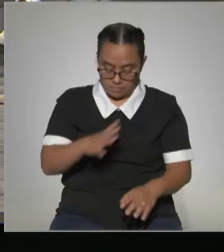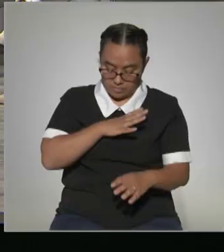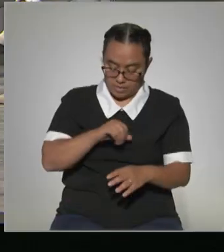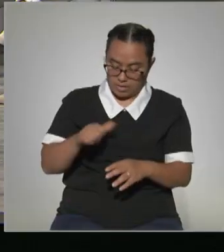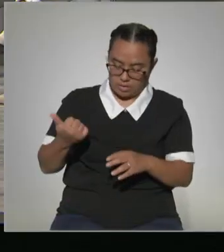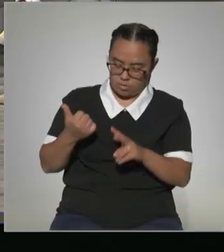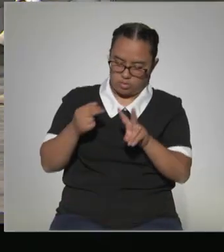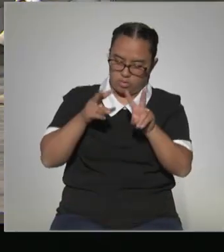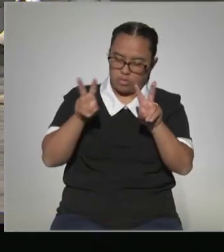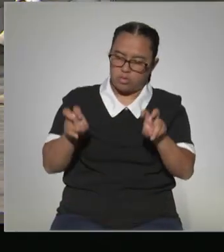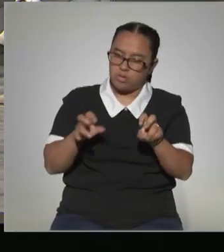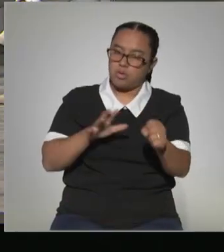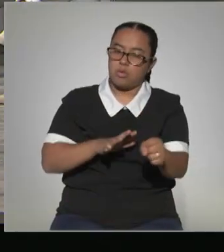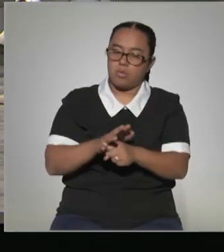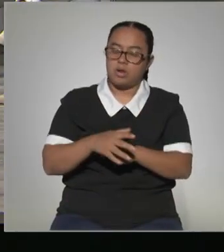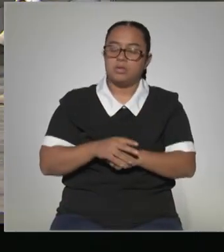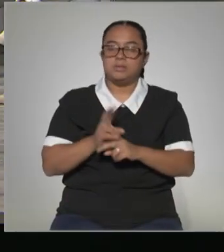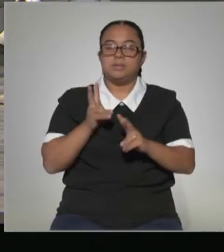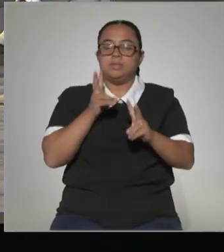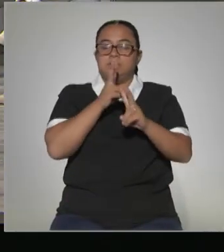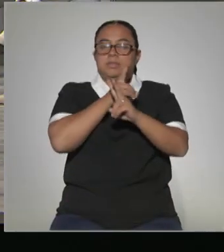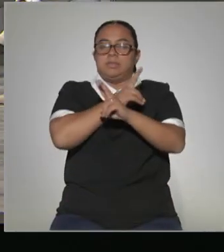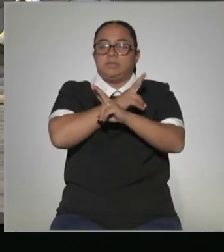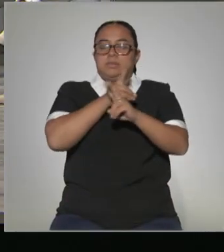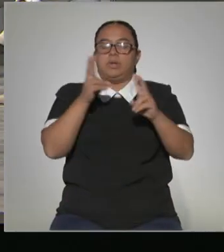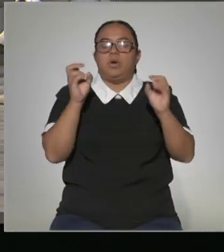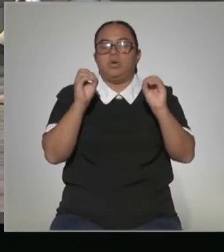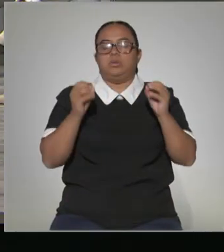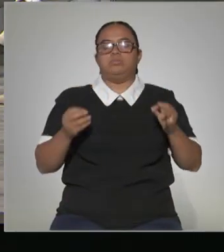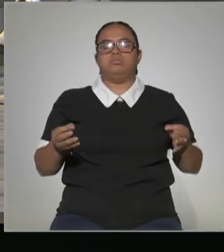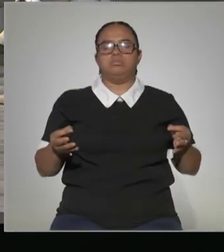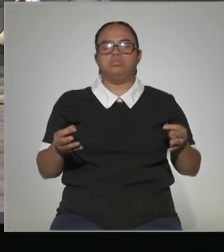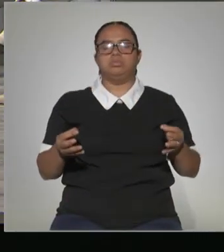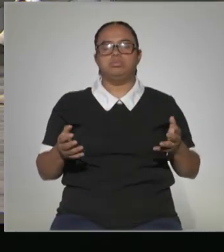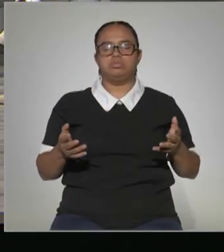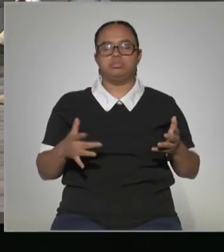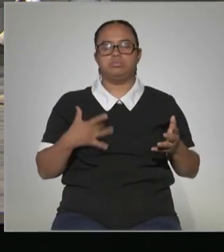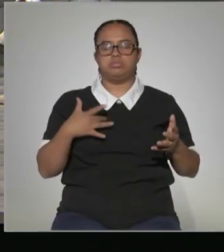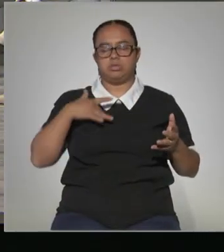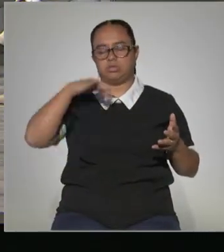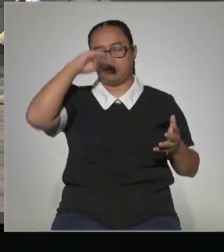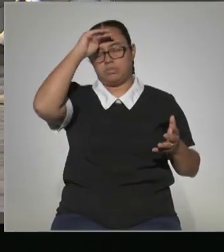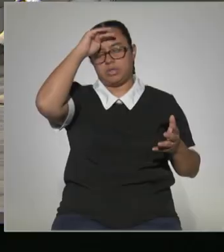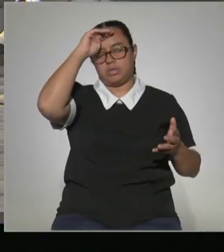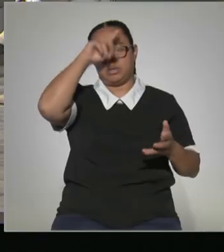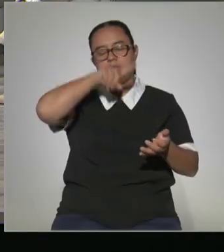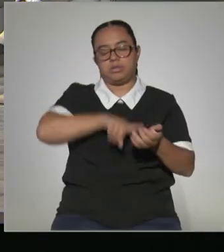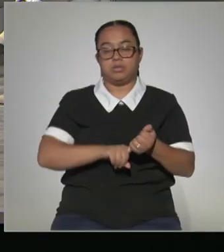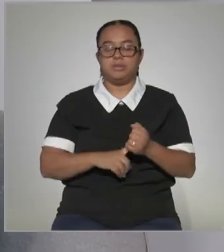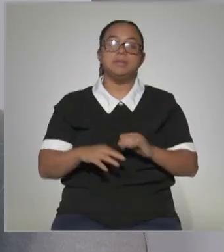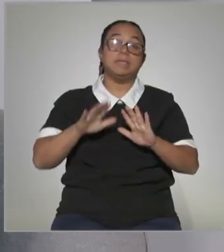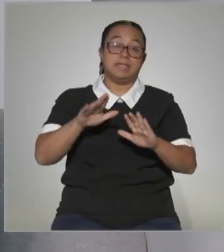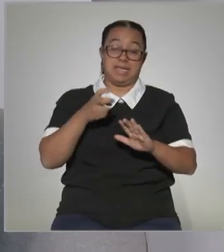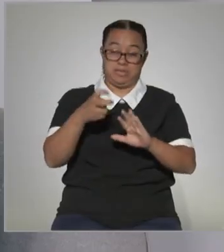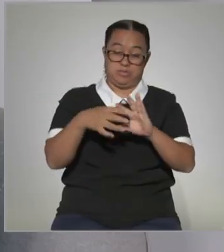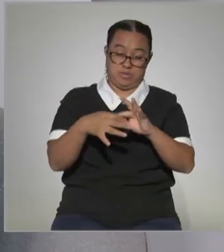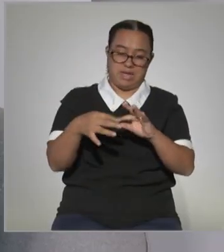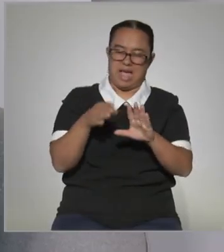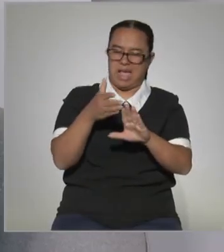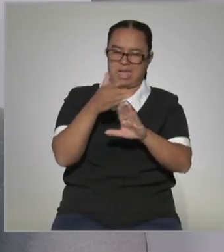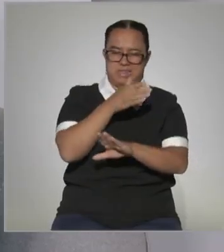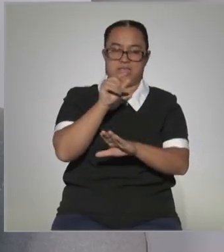también que tiene que ver con la respiración y la meditación. Exacto. Y antes de entrar en eso así rápido,